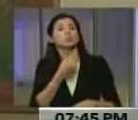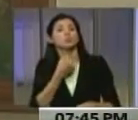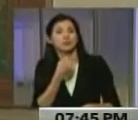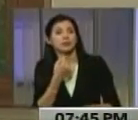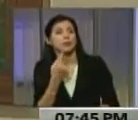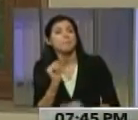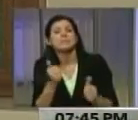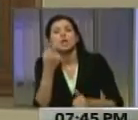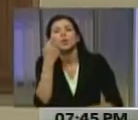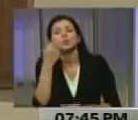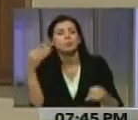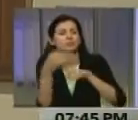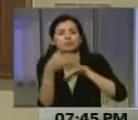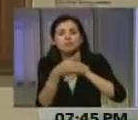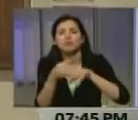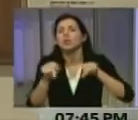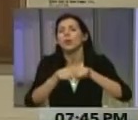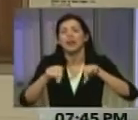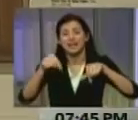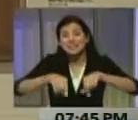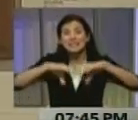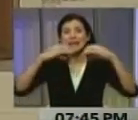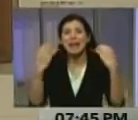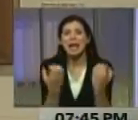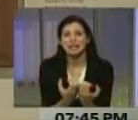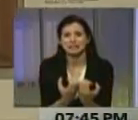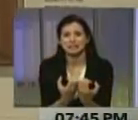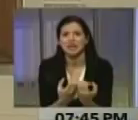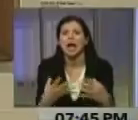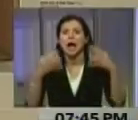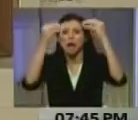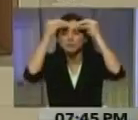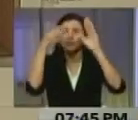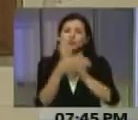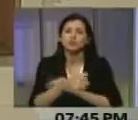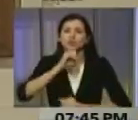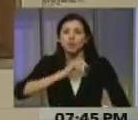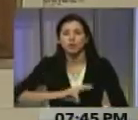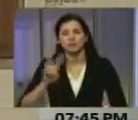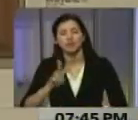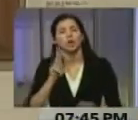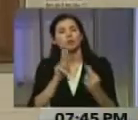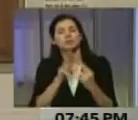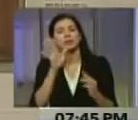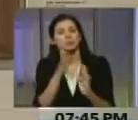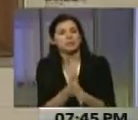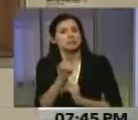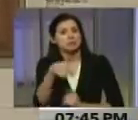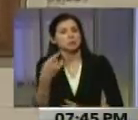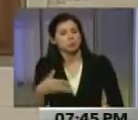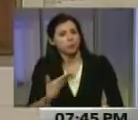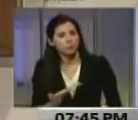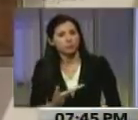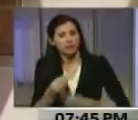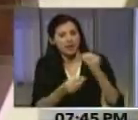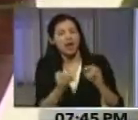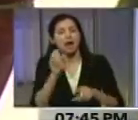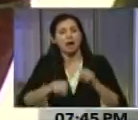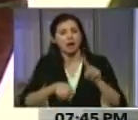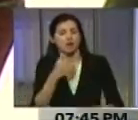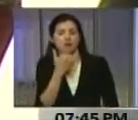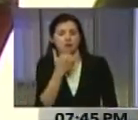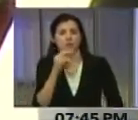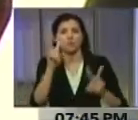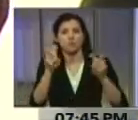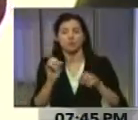sean aulas de clase, sean verdaderos espacios para conocer la historia, conocer también la capacidad que tenemos de crear lo nuevo, porque